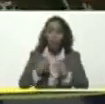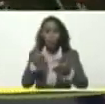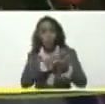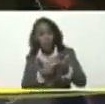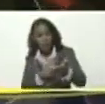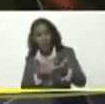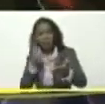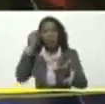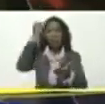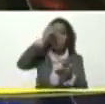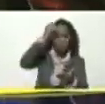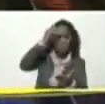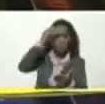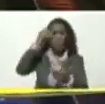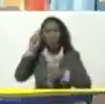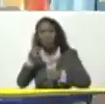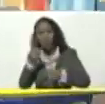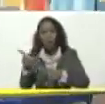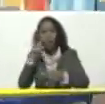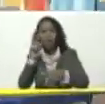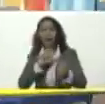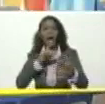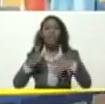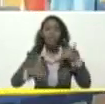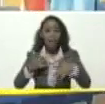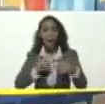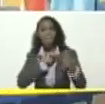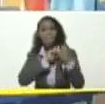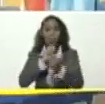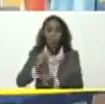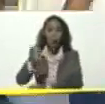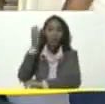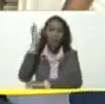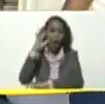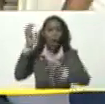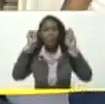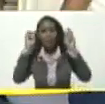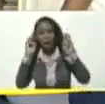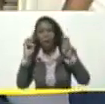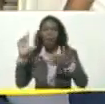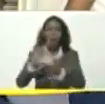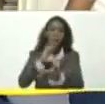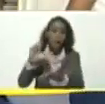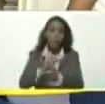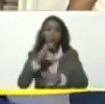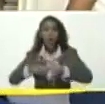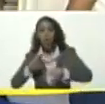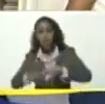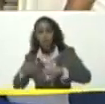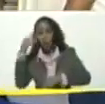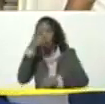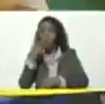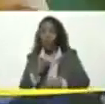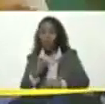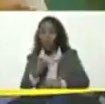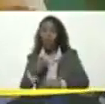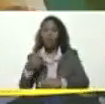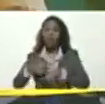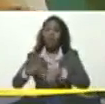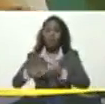de actividades como conversatorios, foros sobre los temas del libro, de la literatura infantil y juvenil, de